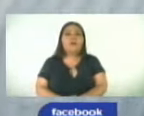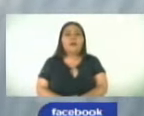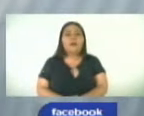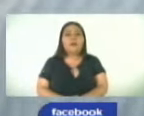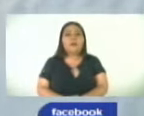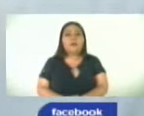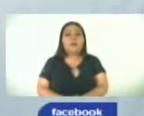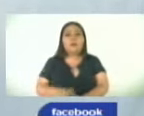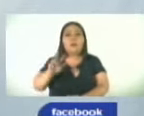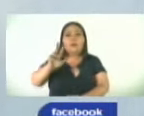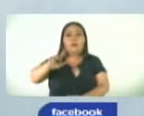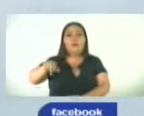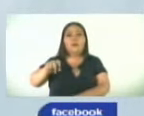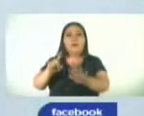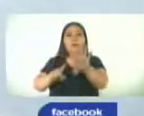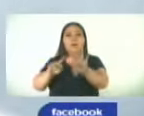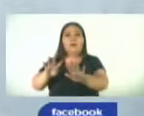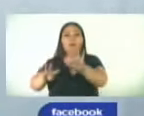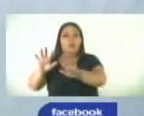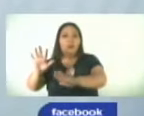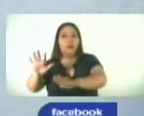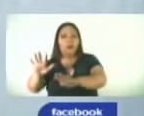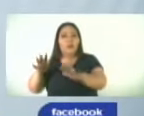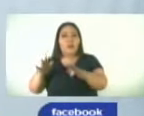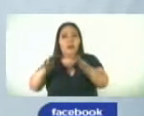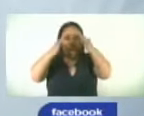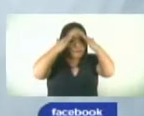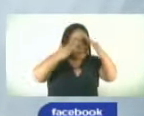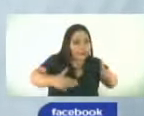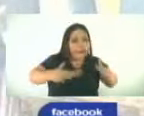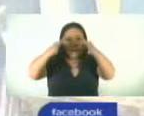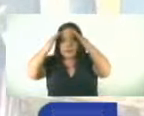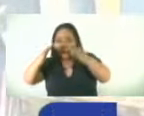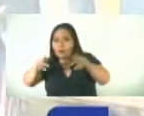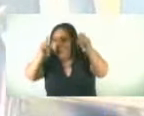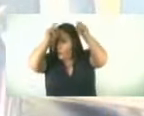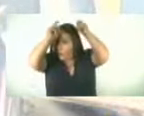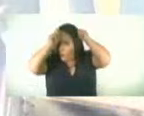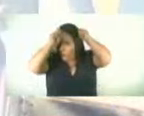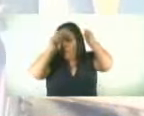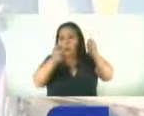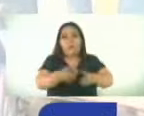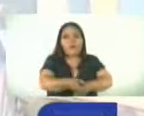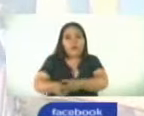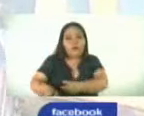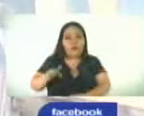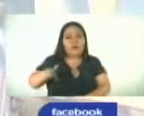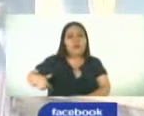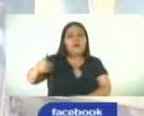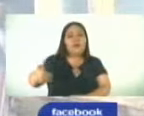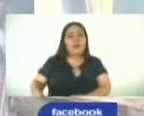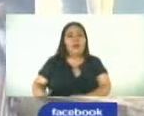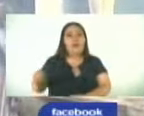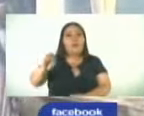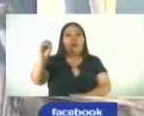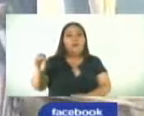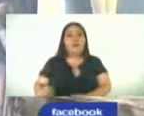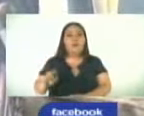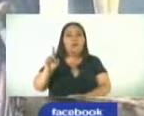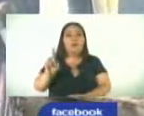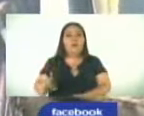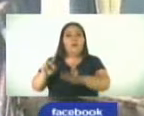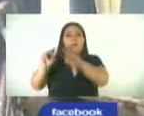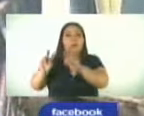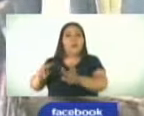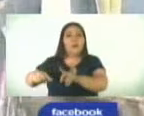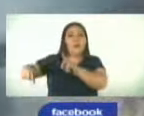Más de 3.695 incendios han sido atendidos por el Cuerpo de Bomberos durante 2024, un 17% más en